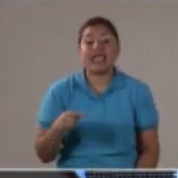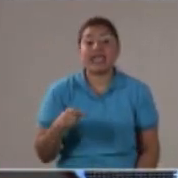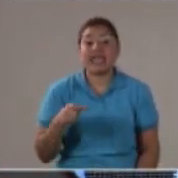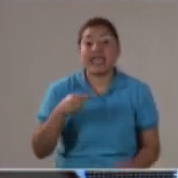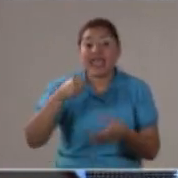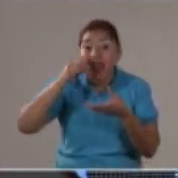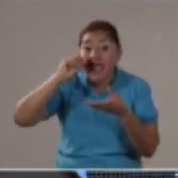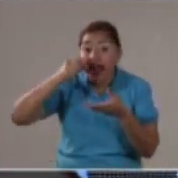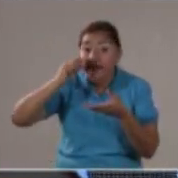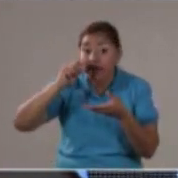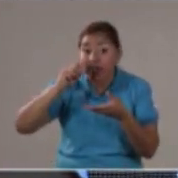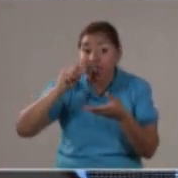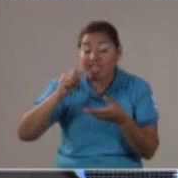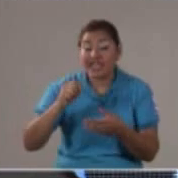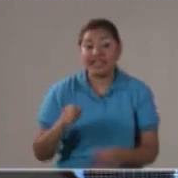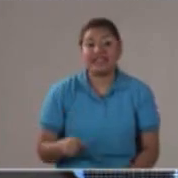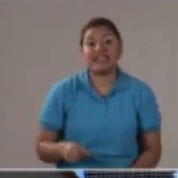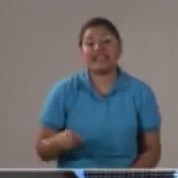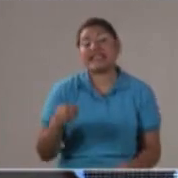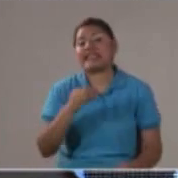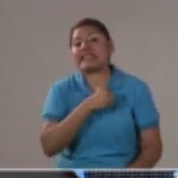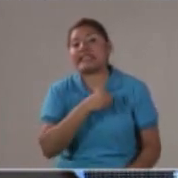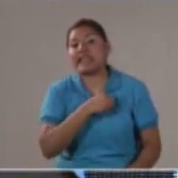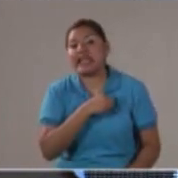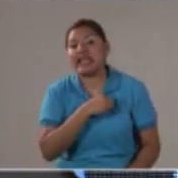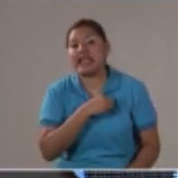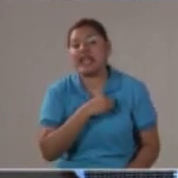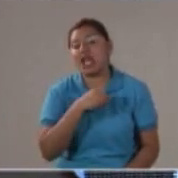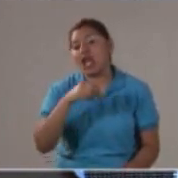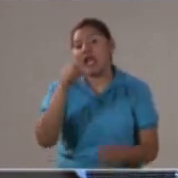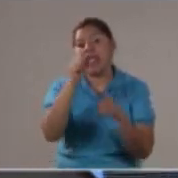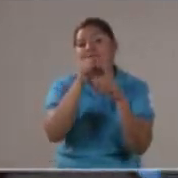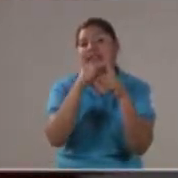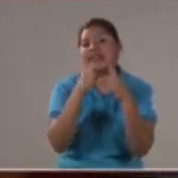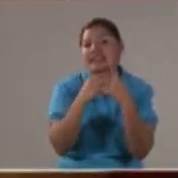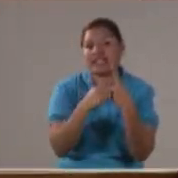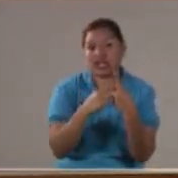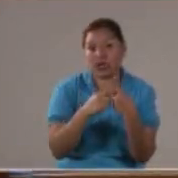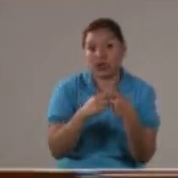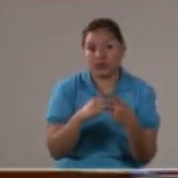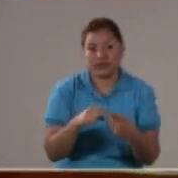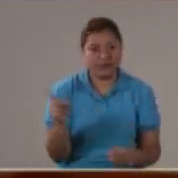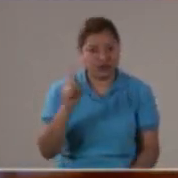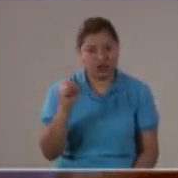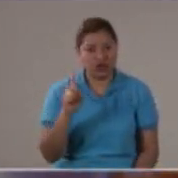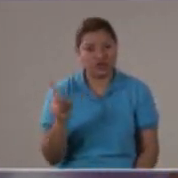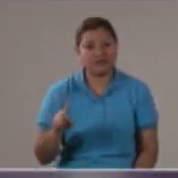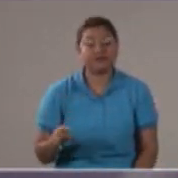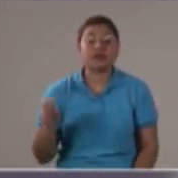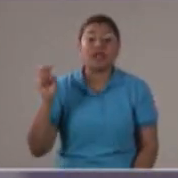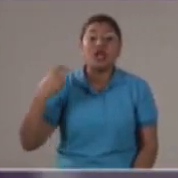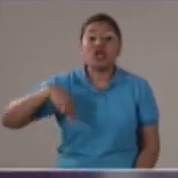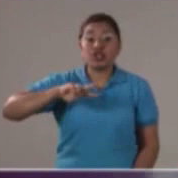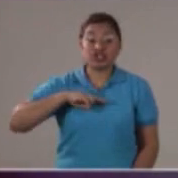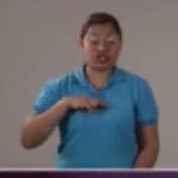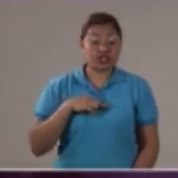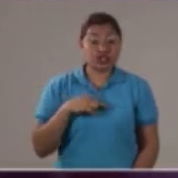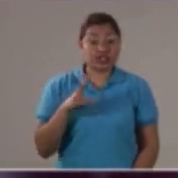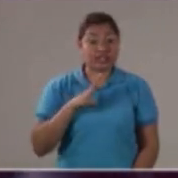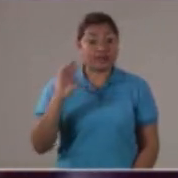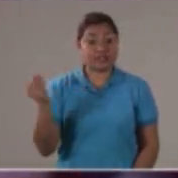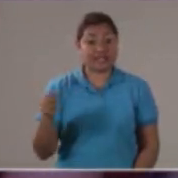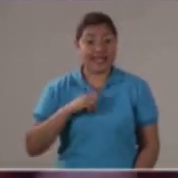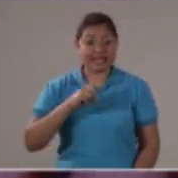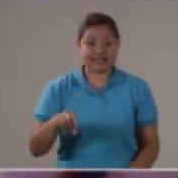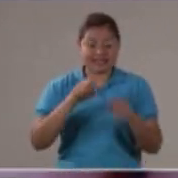casi rayando en lo estúpido, ¿verdad? Entonces, nosotros tenemos que estar bien claros